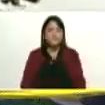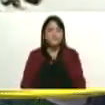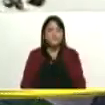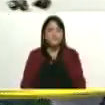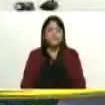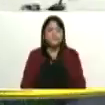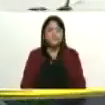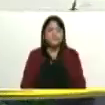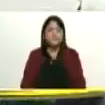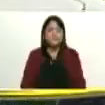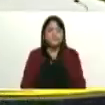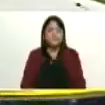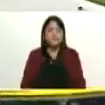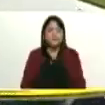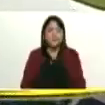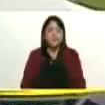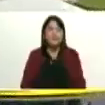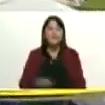donde podamos